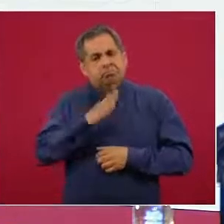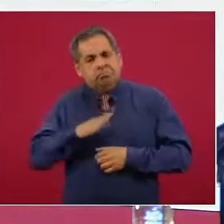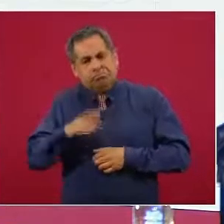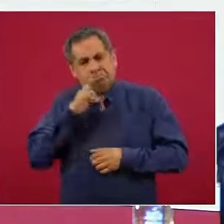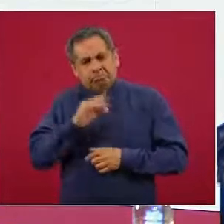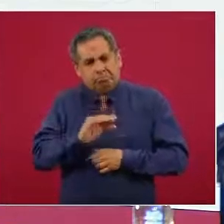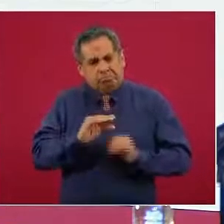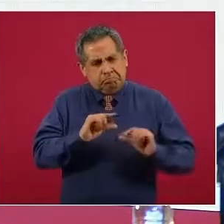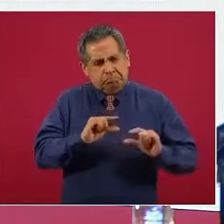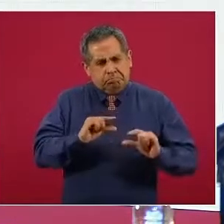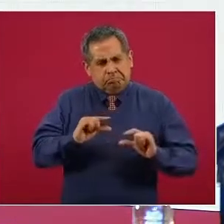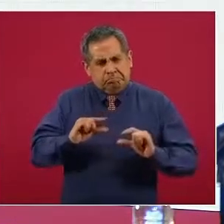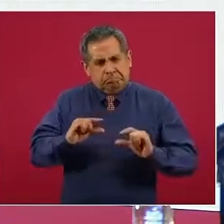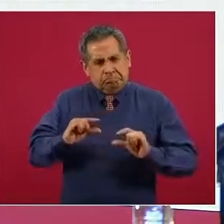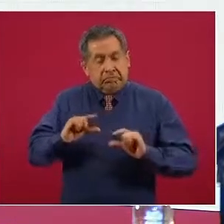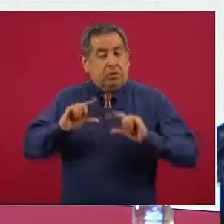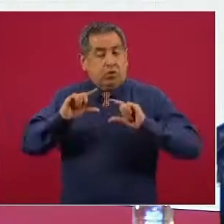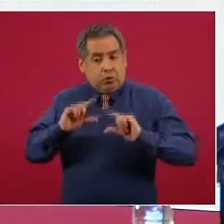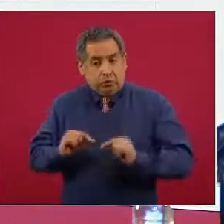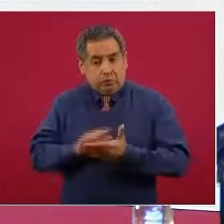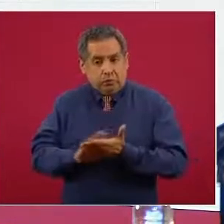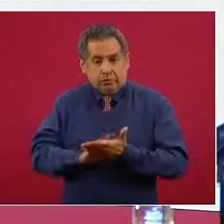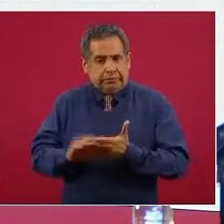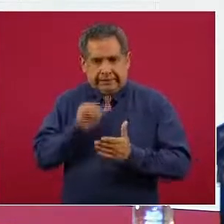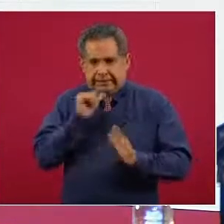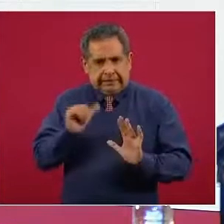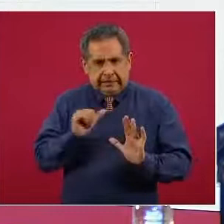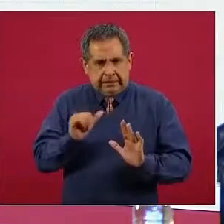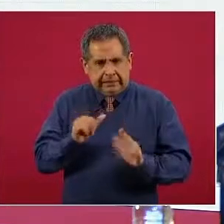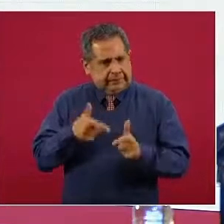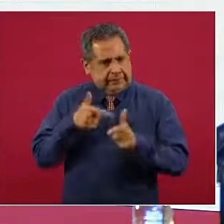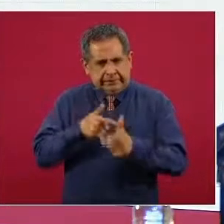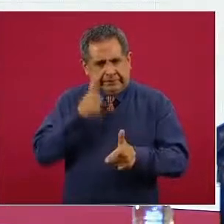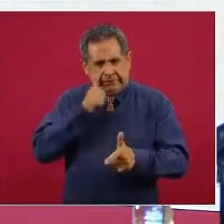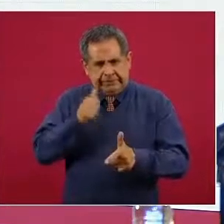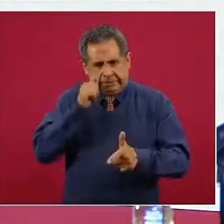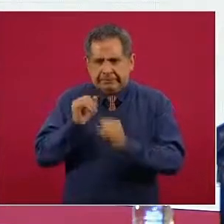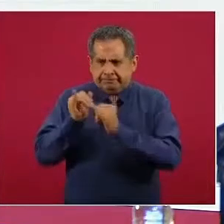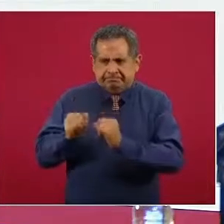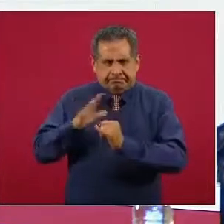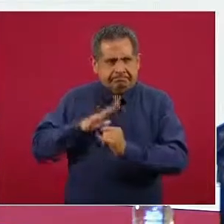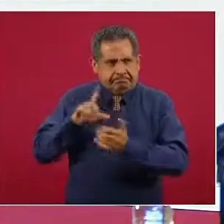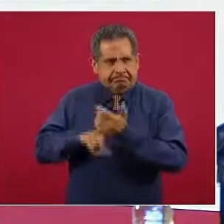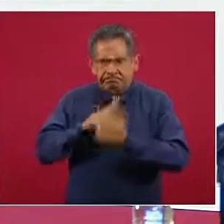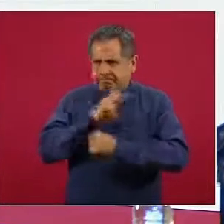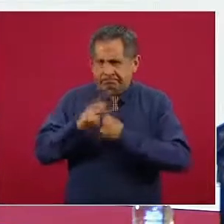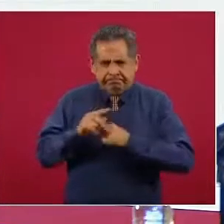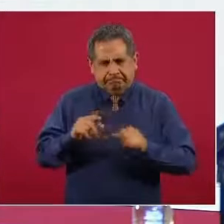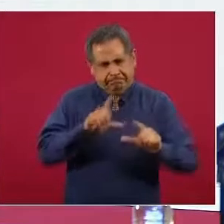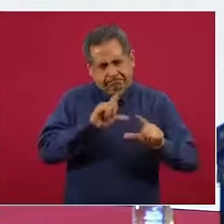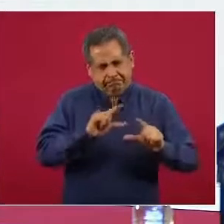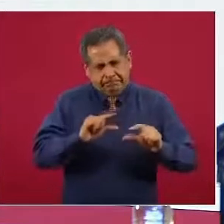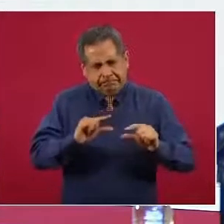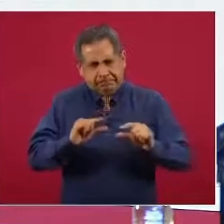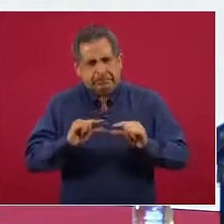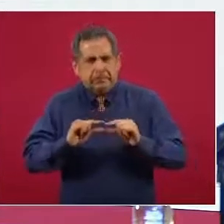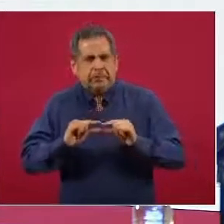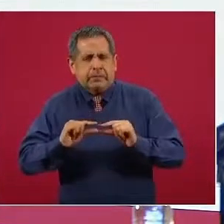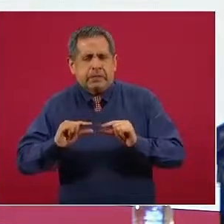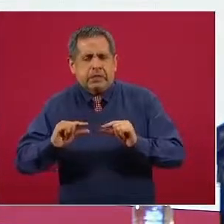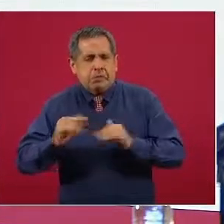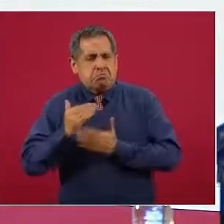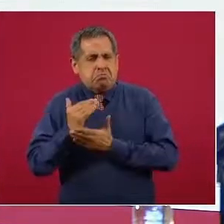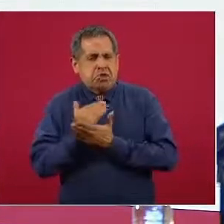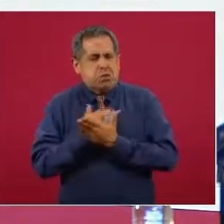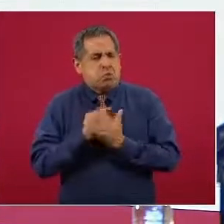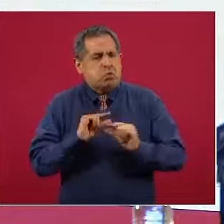con transmisión, nunca se acabó la epidemia en Europa, nunca, ni en lo individual en cada país, aunque la transmisión fue sustancialmente